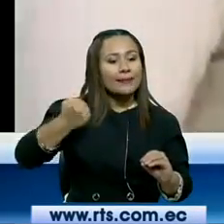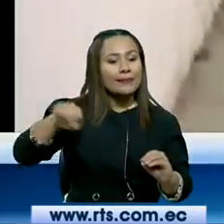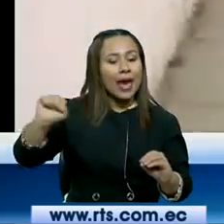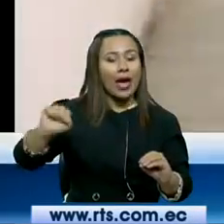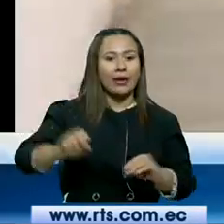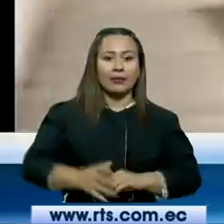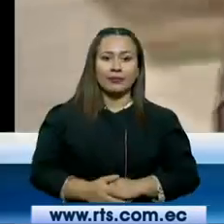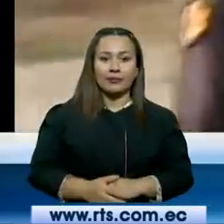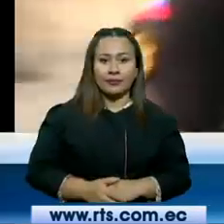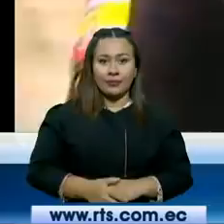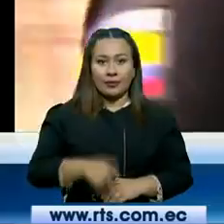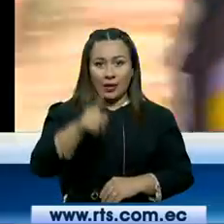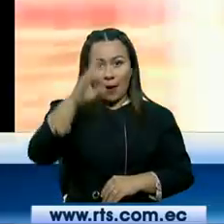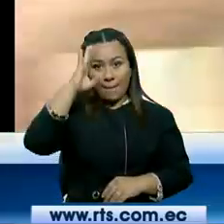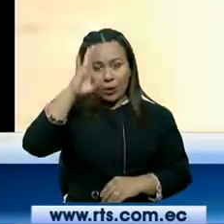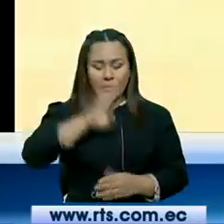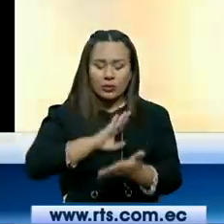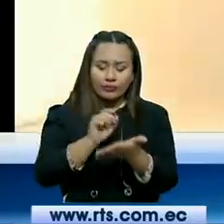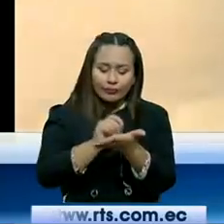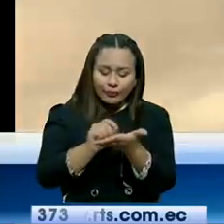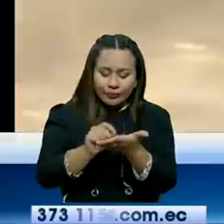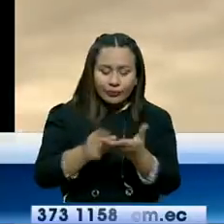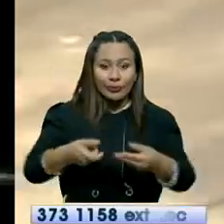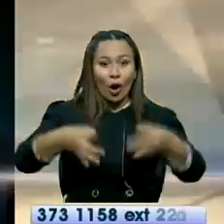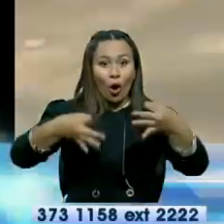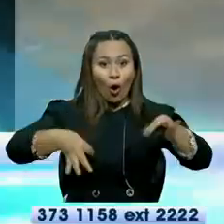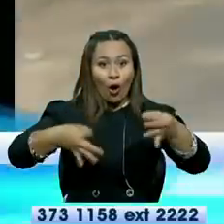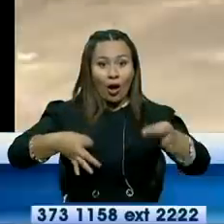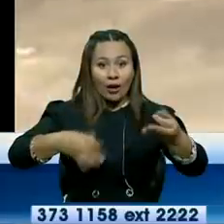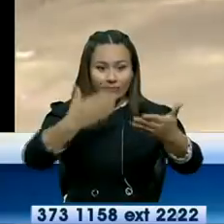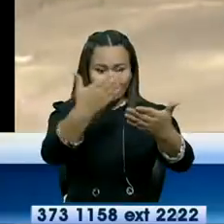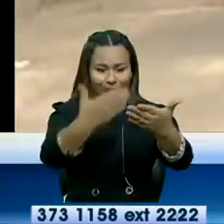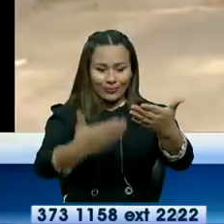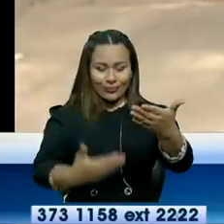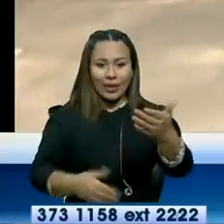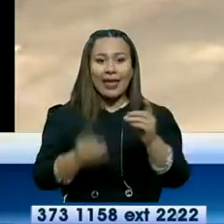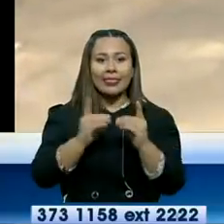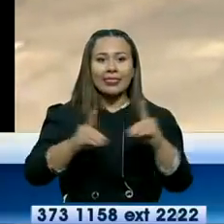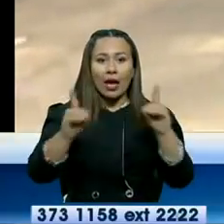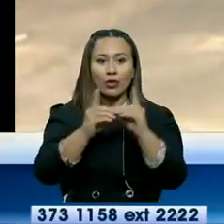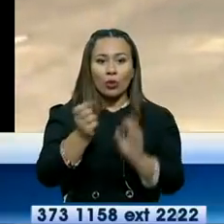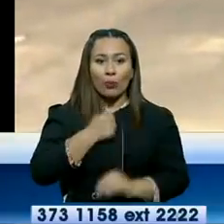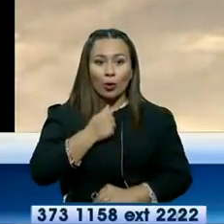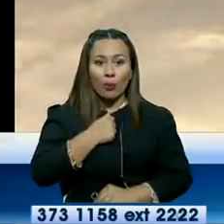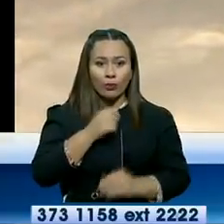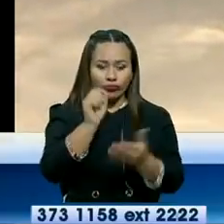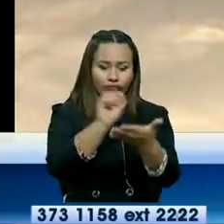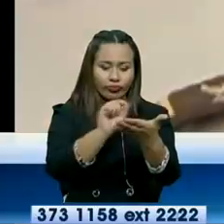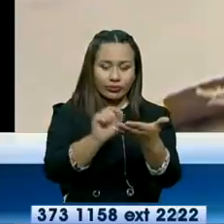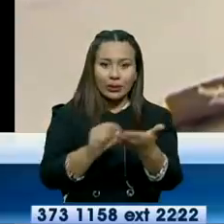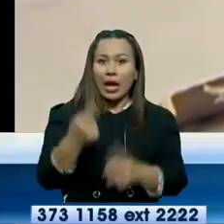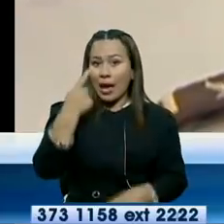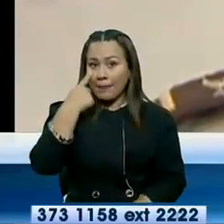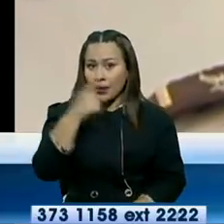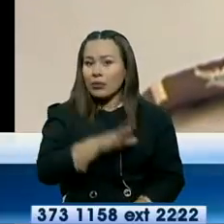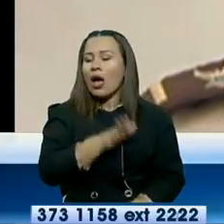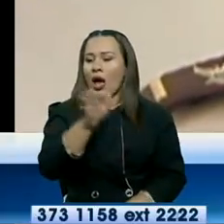El compañero policía en el lugar le debe hacer llenar un formulario y asiste a su vivienda. En distintas